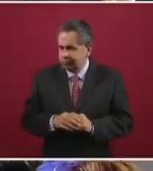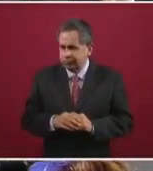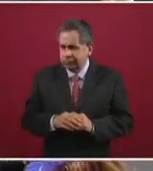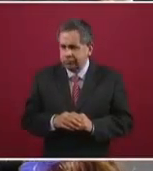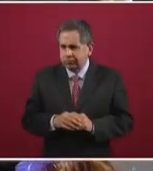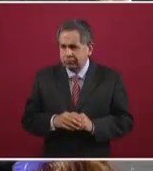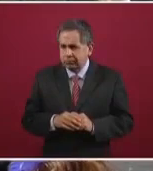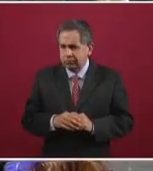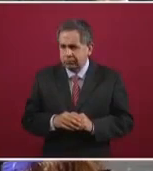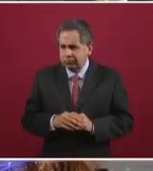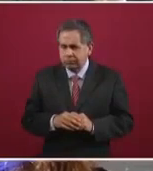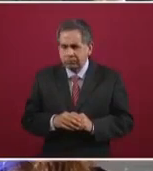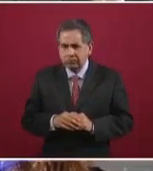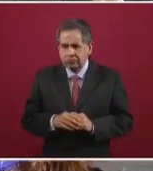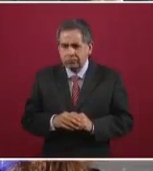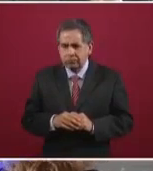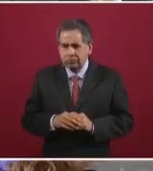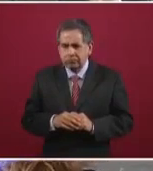¿Cuántos?